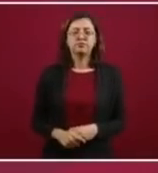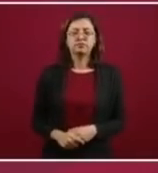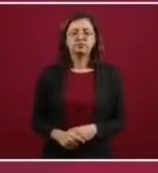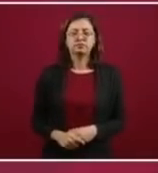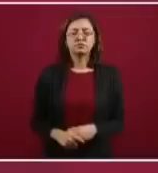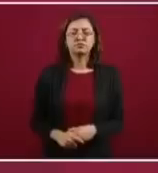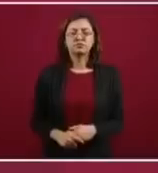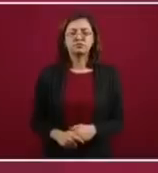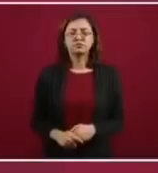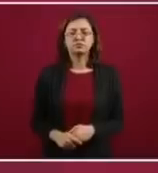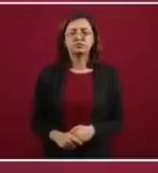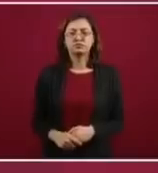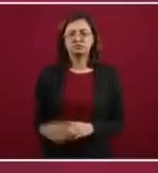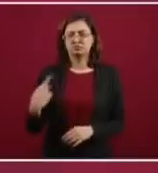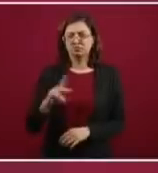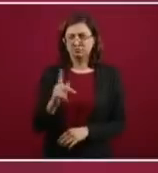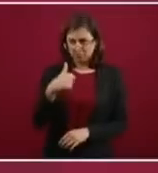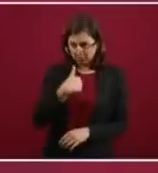limitar